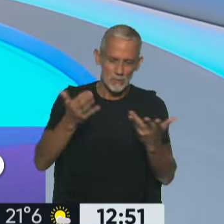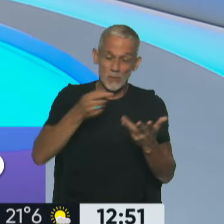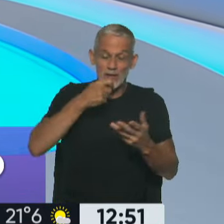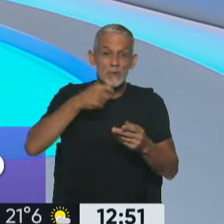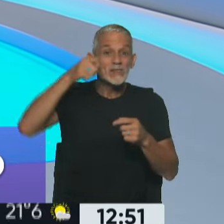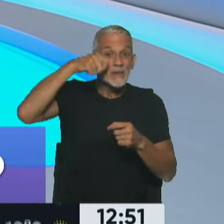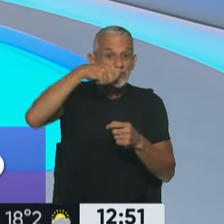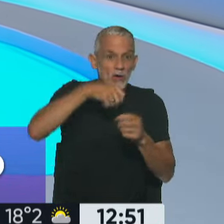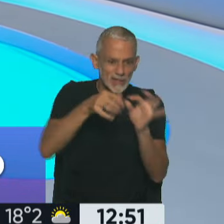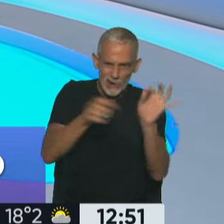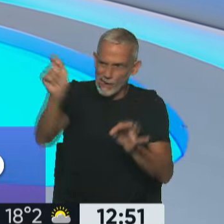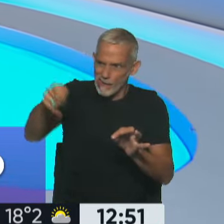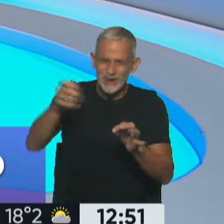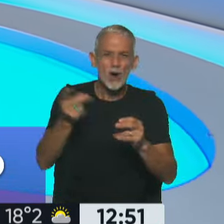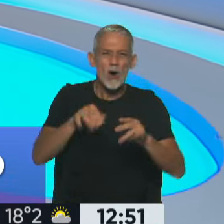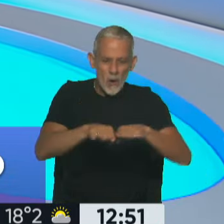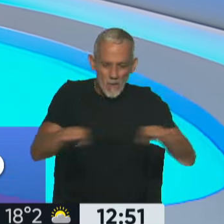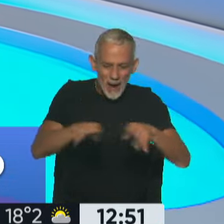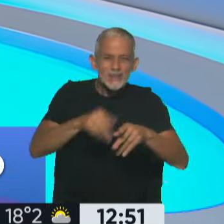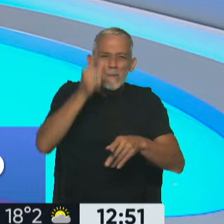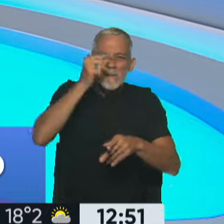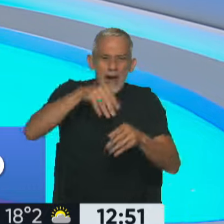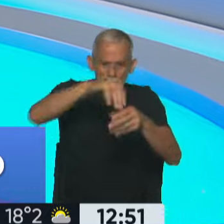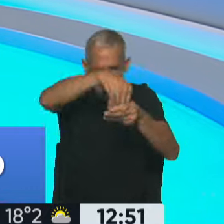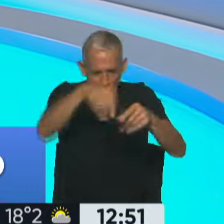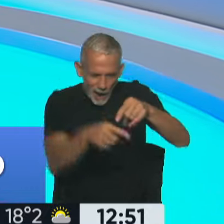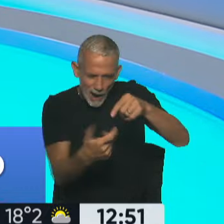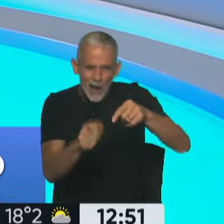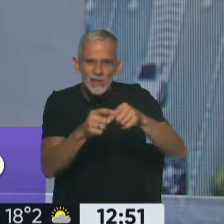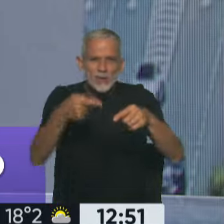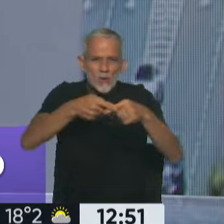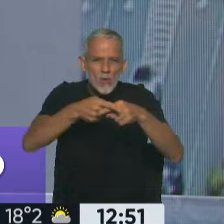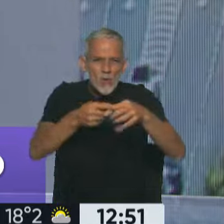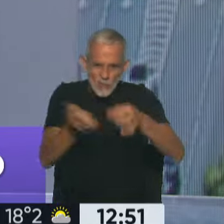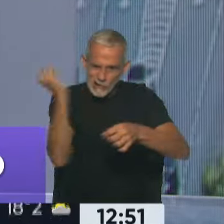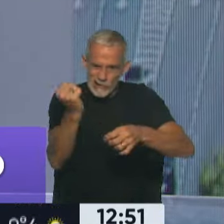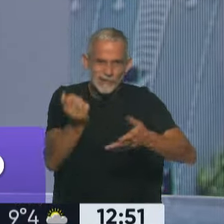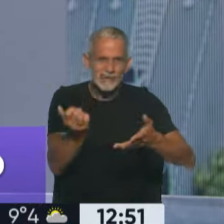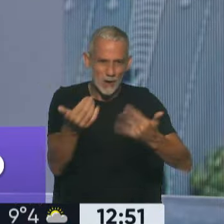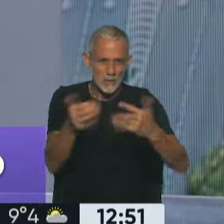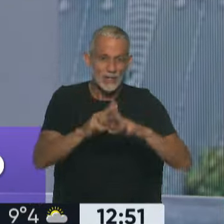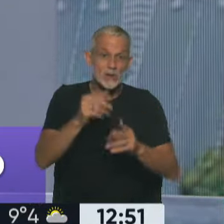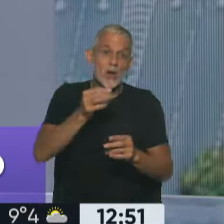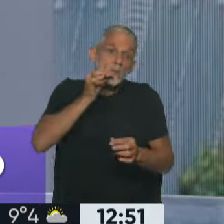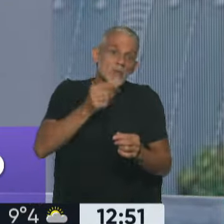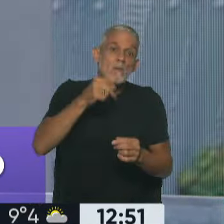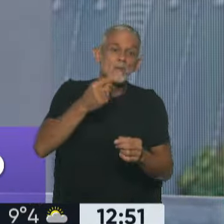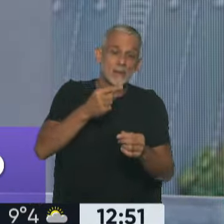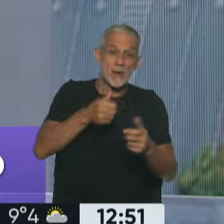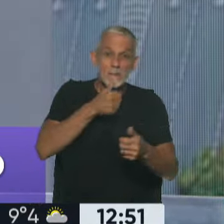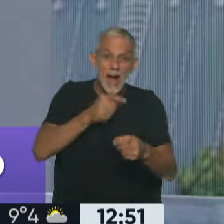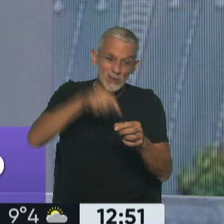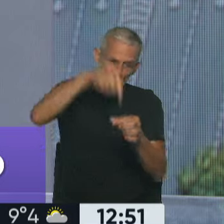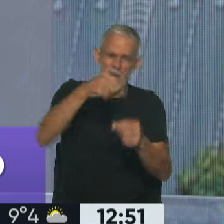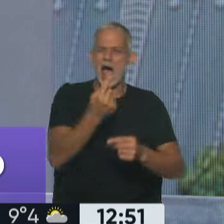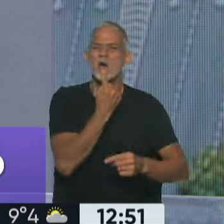cepillo de dientes. En un banquito de madera puede estar oculto una faca, un elemento punzocortante, una bombilla del mate que uno lo